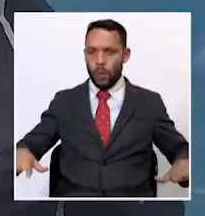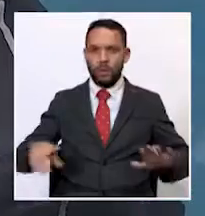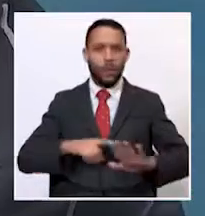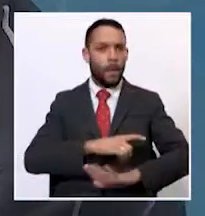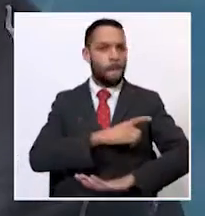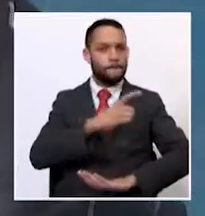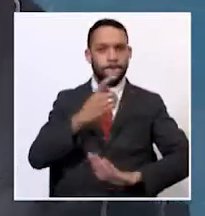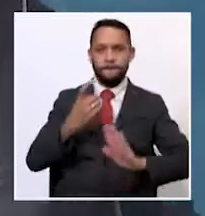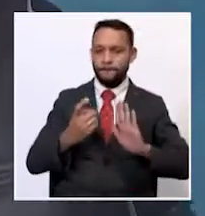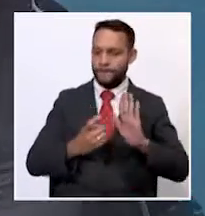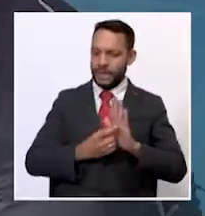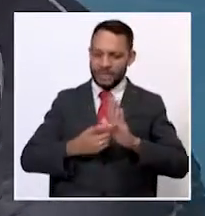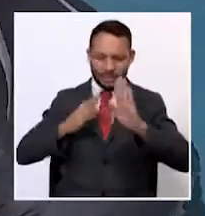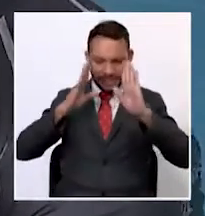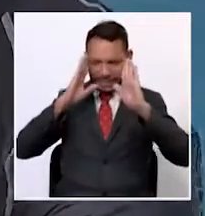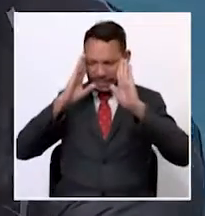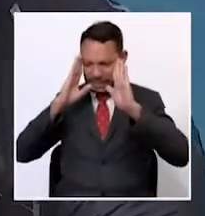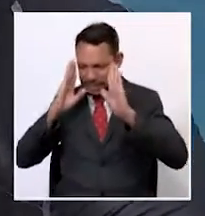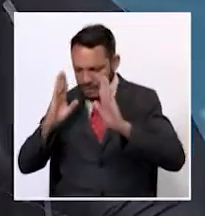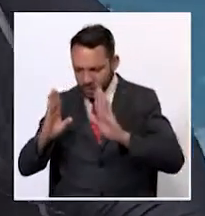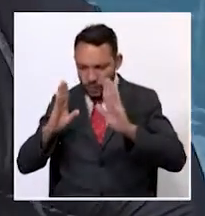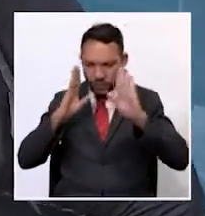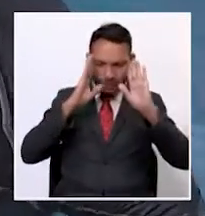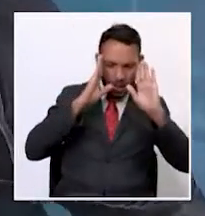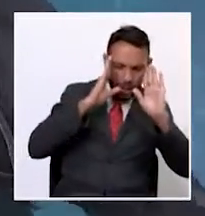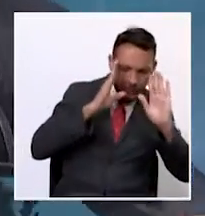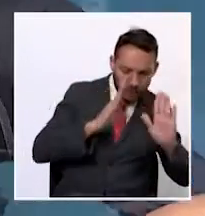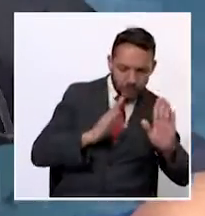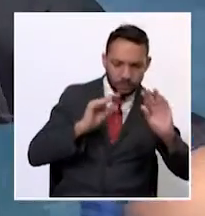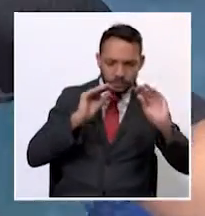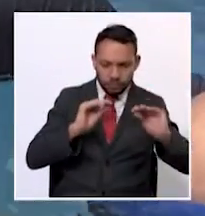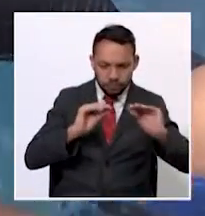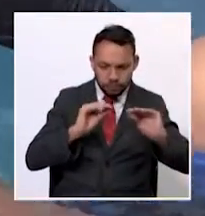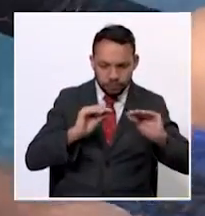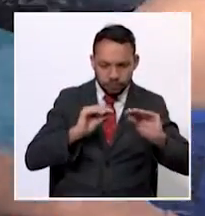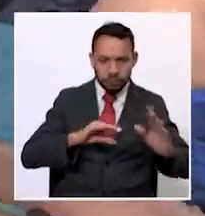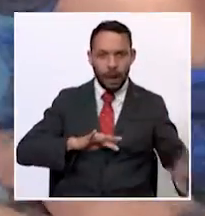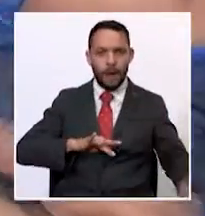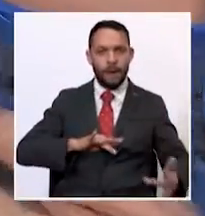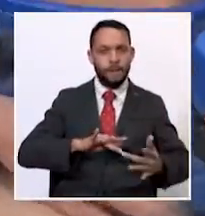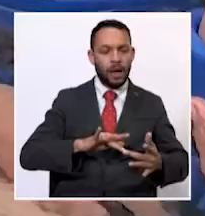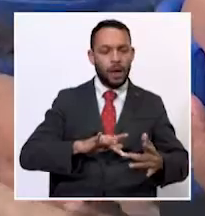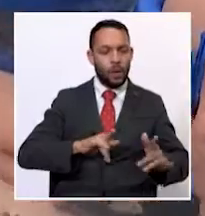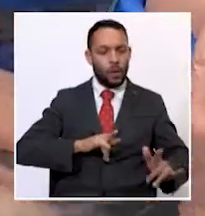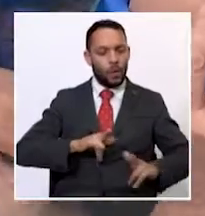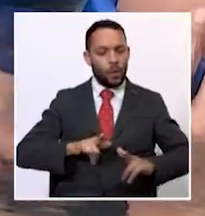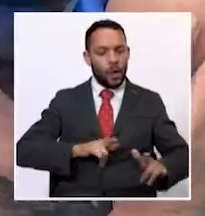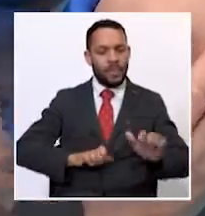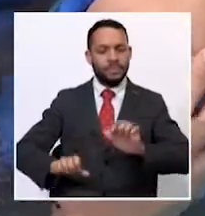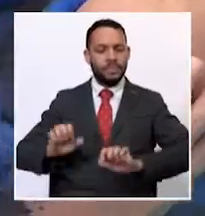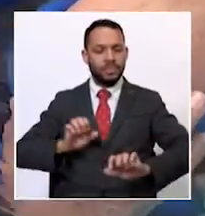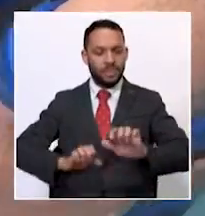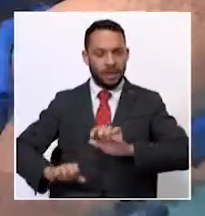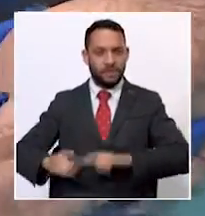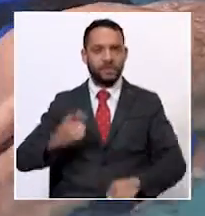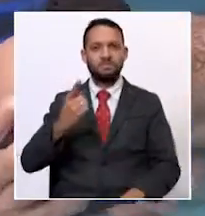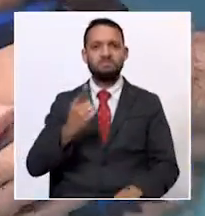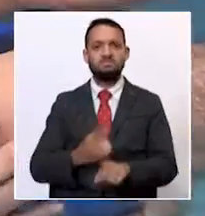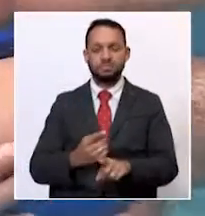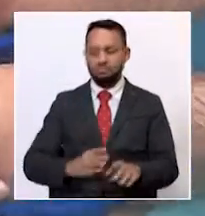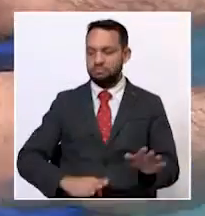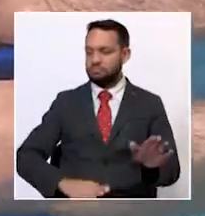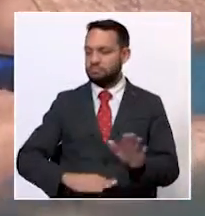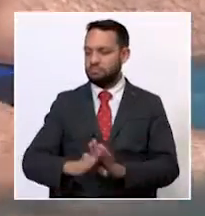de su aparato digestivo, mejorándole su sistema inmunológico y mejorándole su sistema